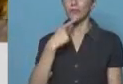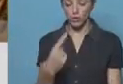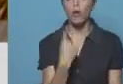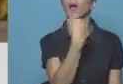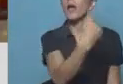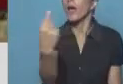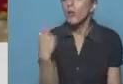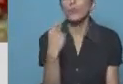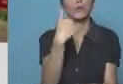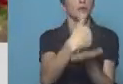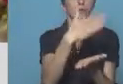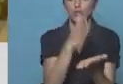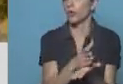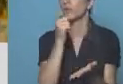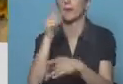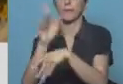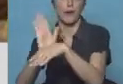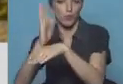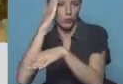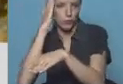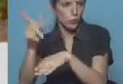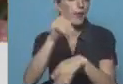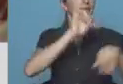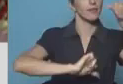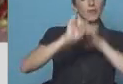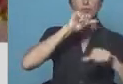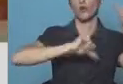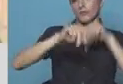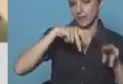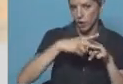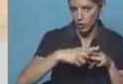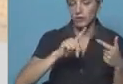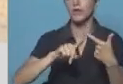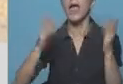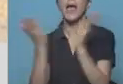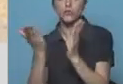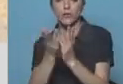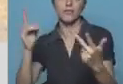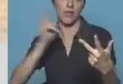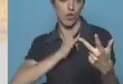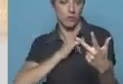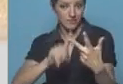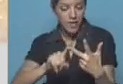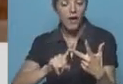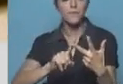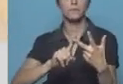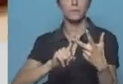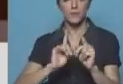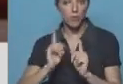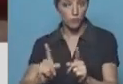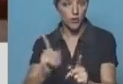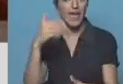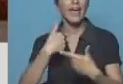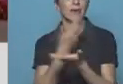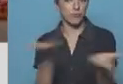sector, los actores en la cultura, los científicos en la ciencia y la tecnología, los estudiantes en las universidades para mantenerlas gratuitas, y aquellos